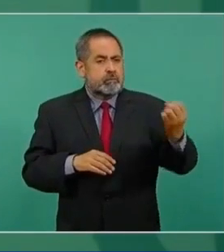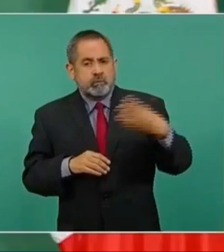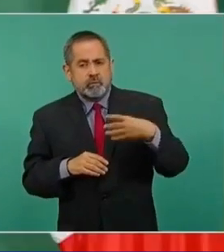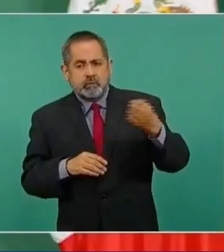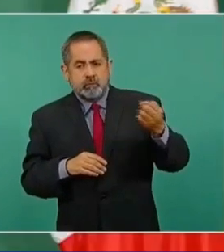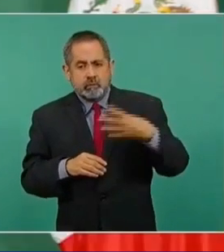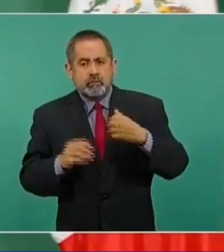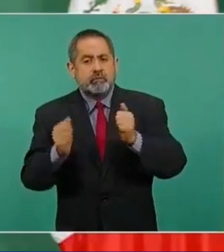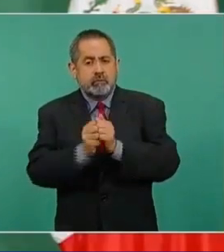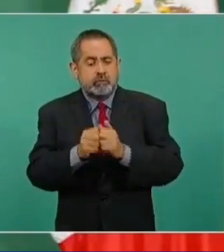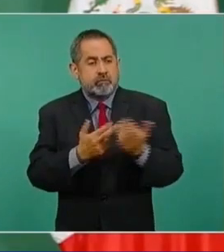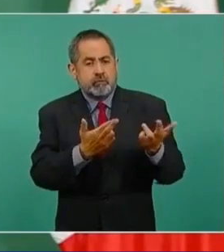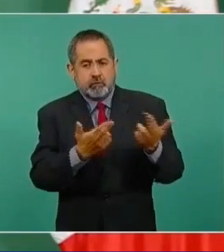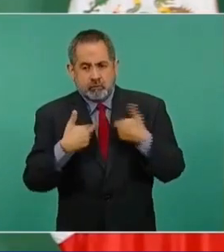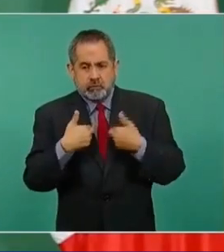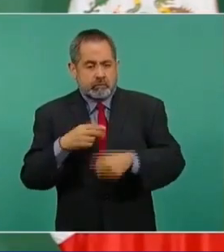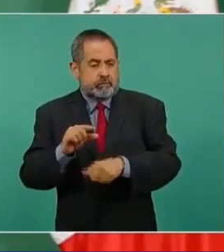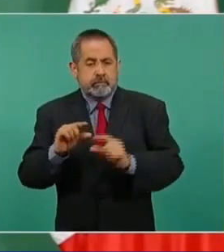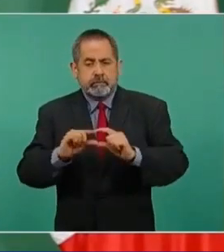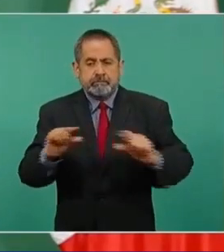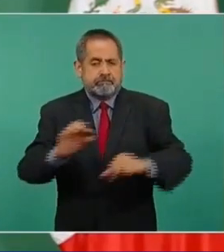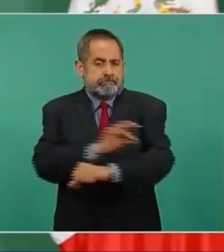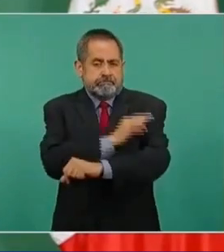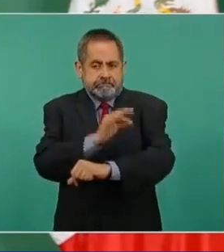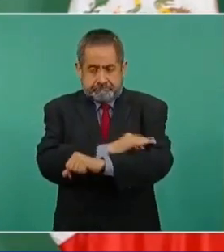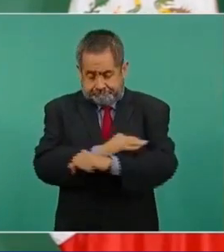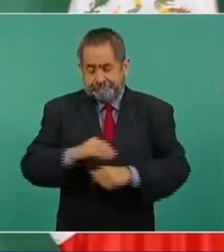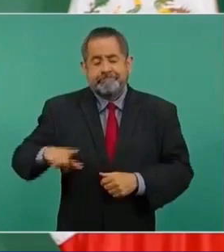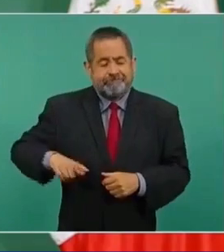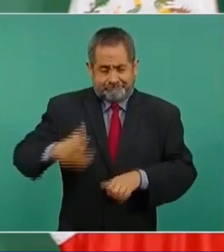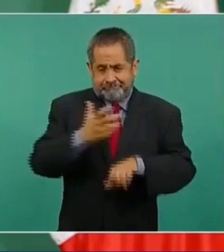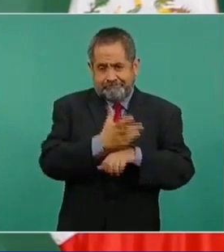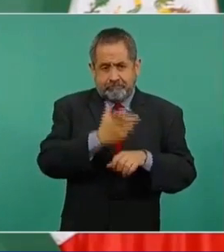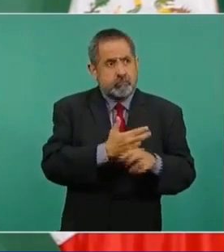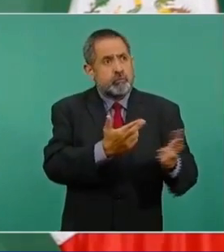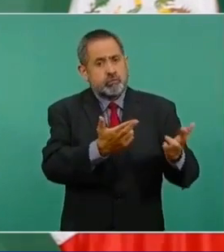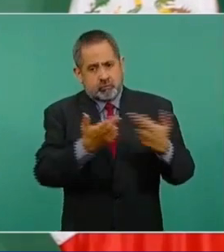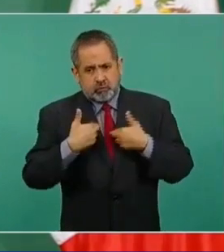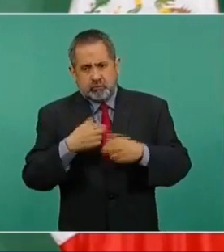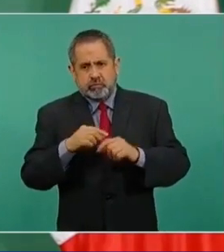donativos de vacunas el gobierno de Estados Unidos.